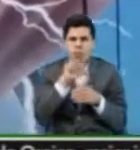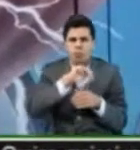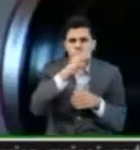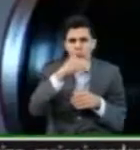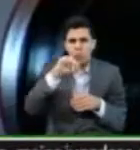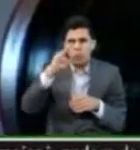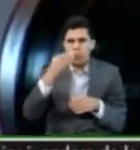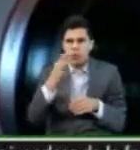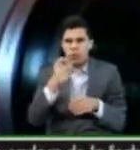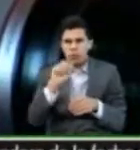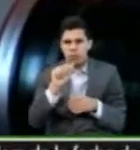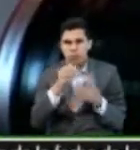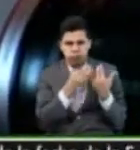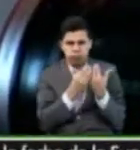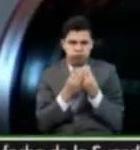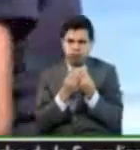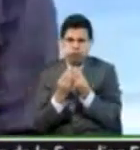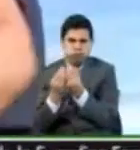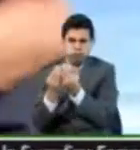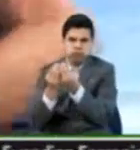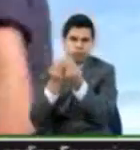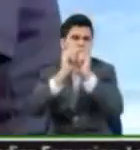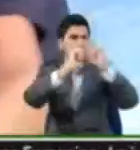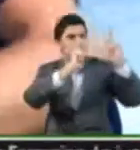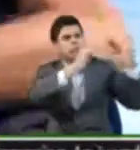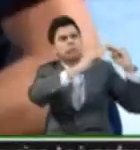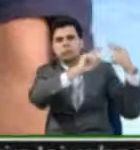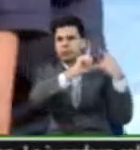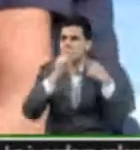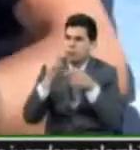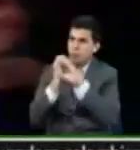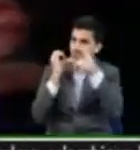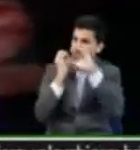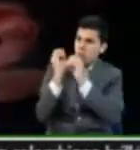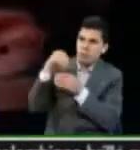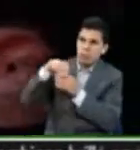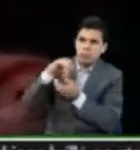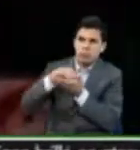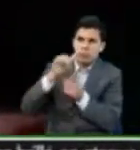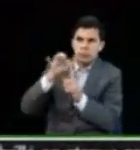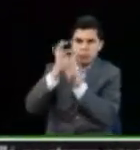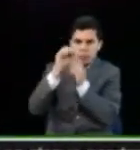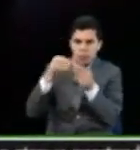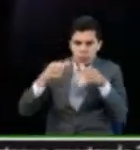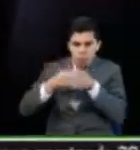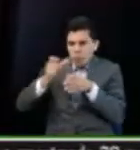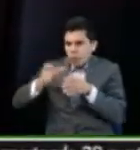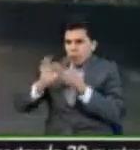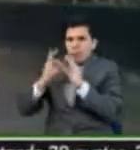sus hogares, cada uno de los integrantes del equipo han hecho del bus su nueva casa y de cada integrante su otra